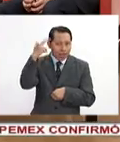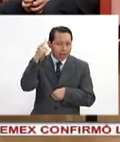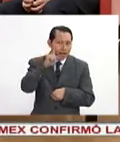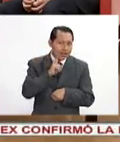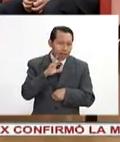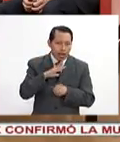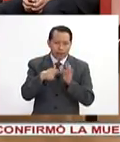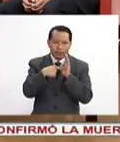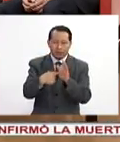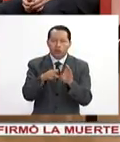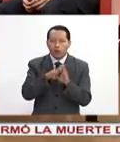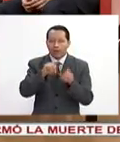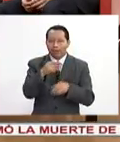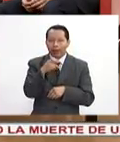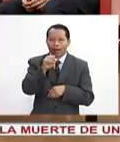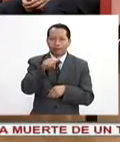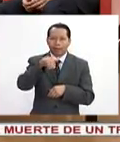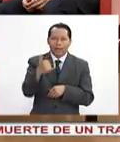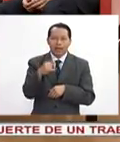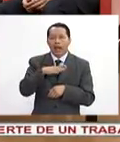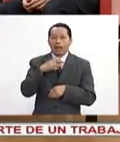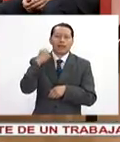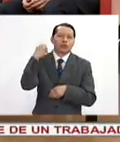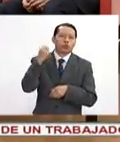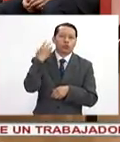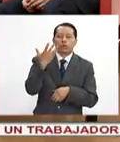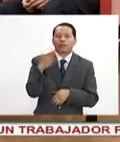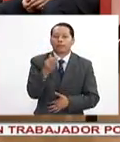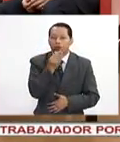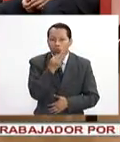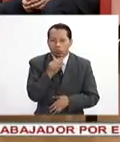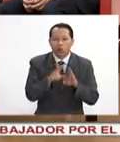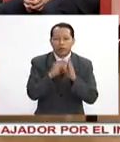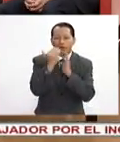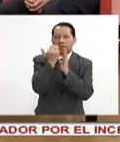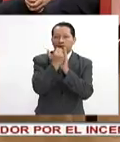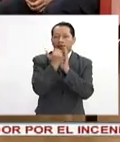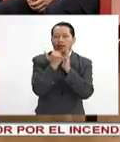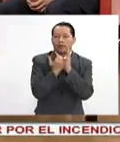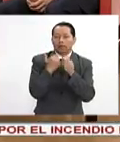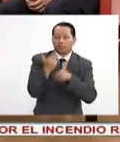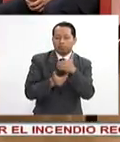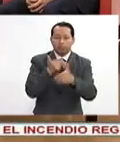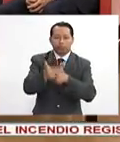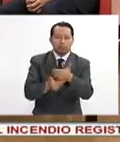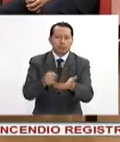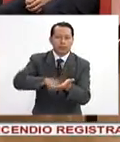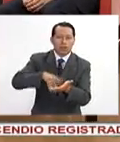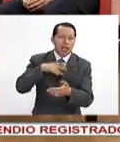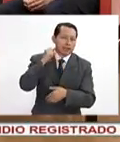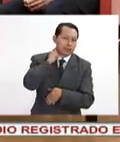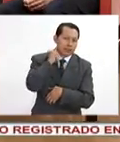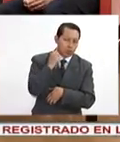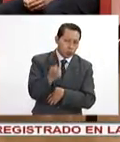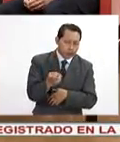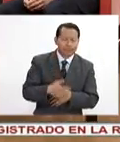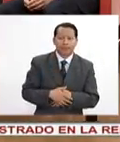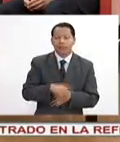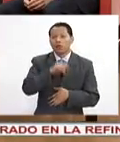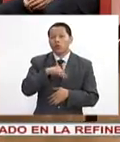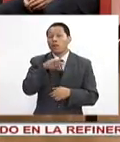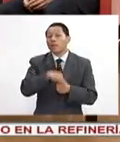planes legislativos de Theresa May, lee un discurso de 10 minutos donde delinea lo que va a suceder en el Parlamento en esa sesión.